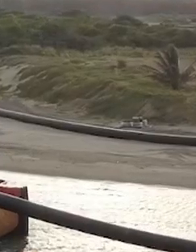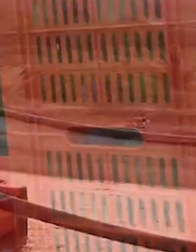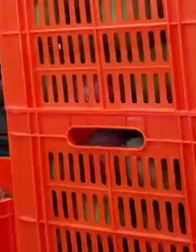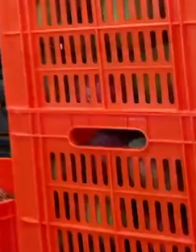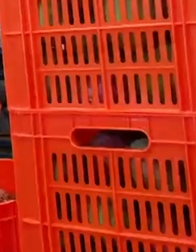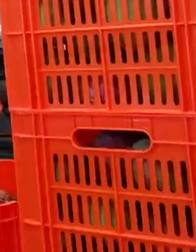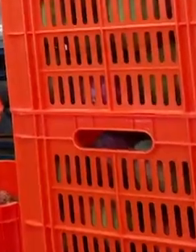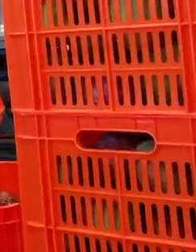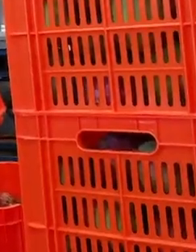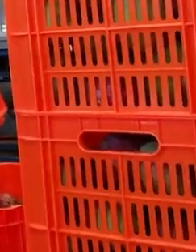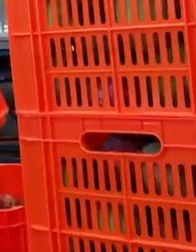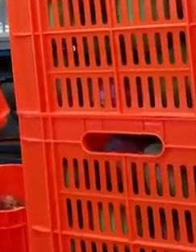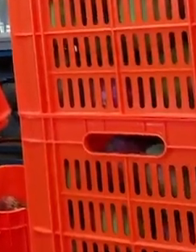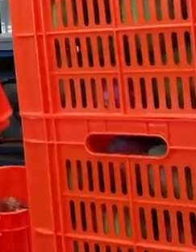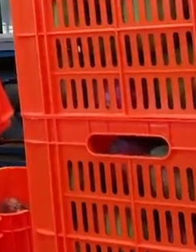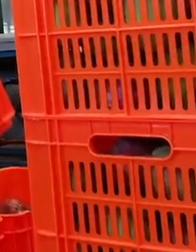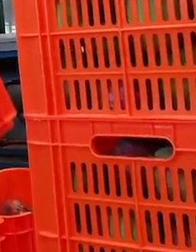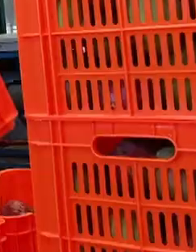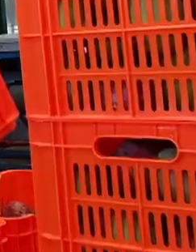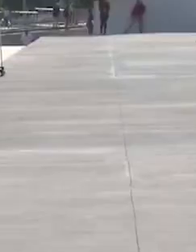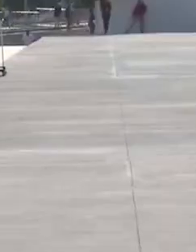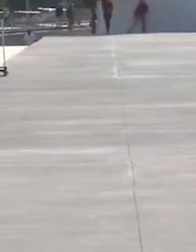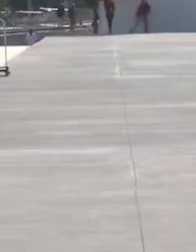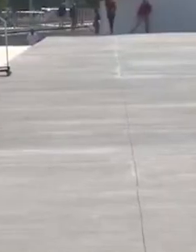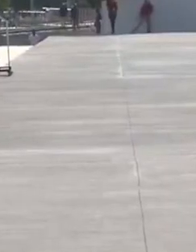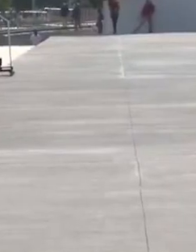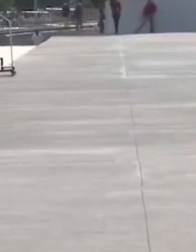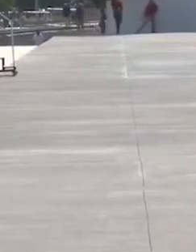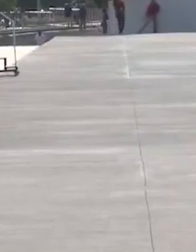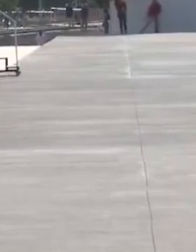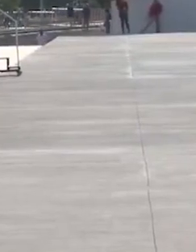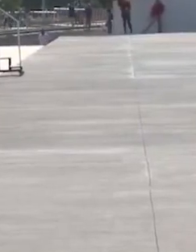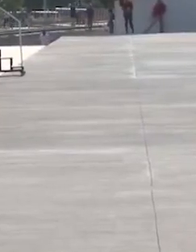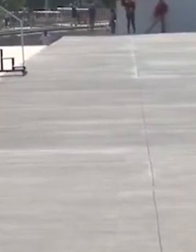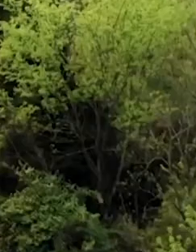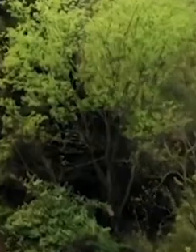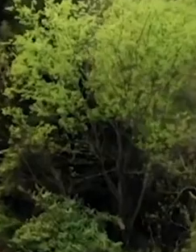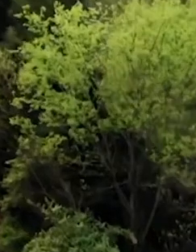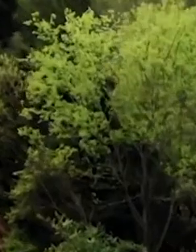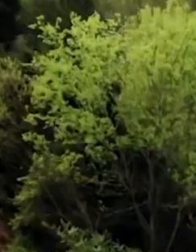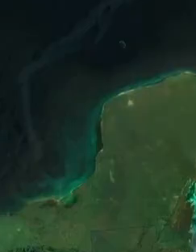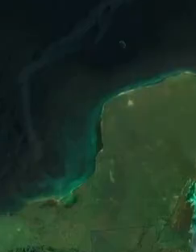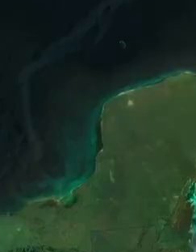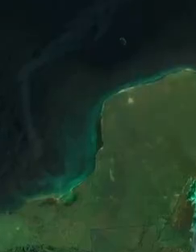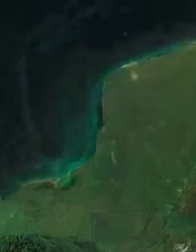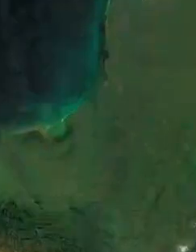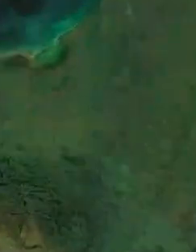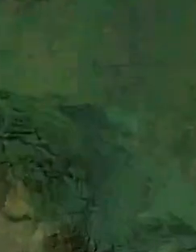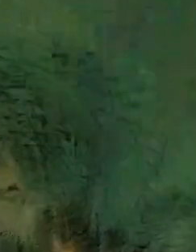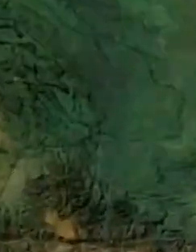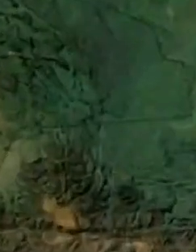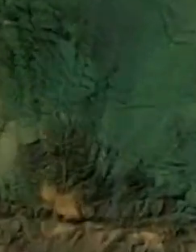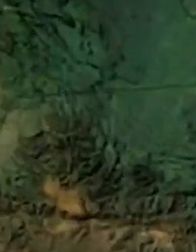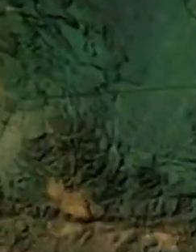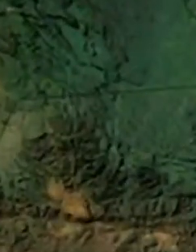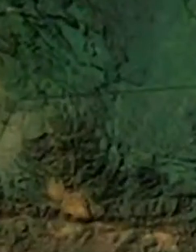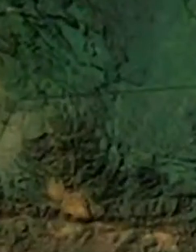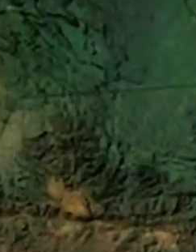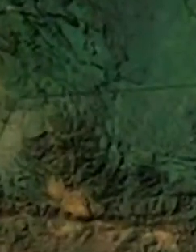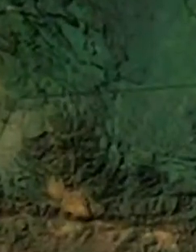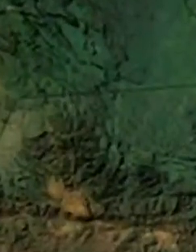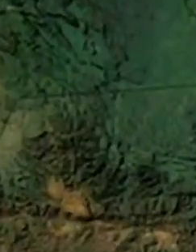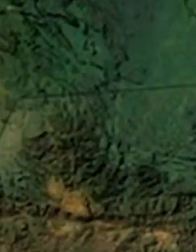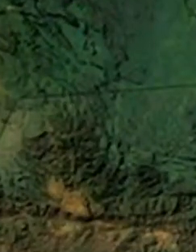vocaciones petroleras y agroalimentarias. El ferrocarril del Istmo de Tehuantepec une el sureste de México y conecta